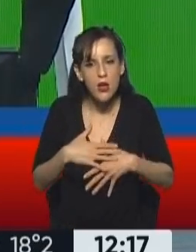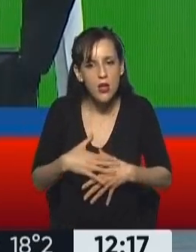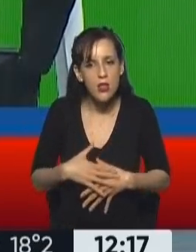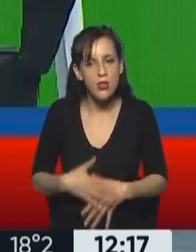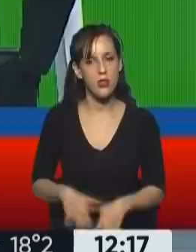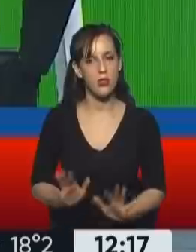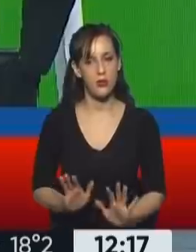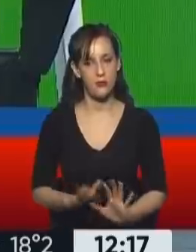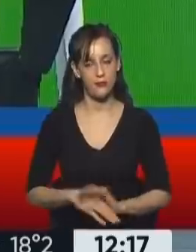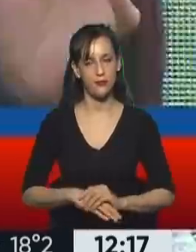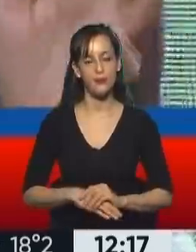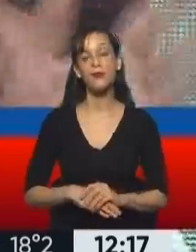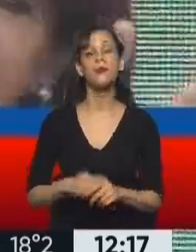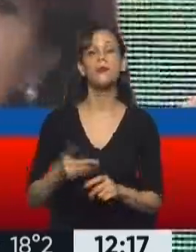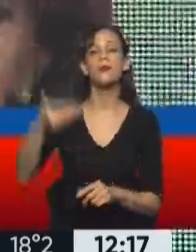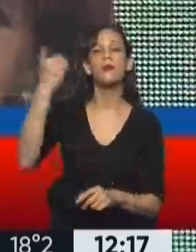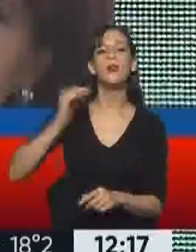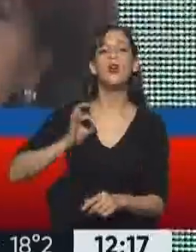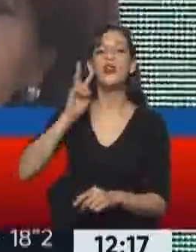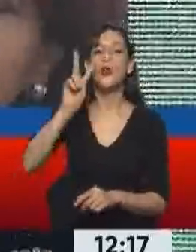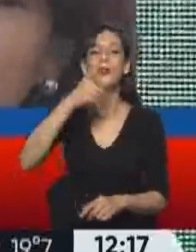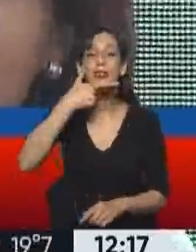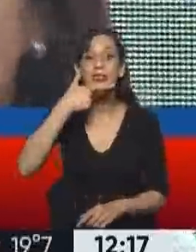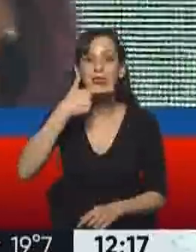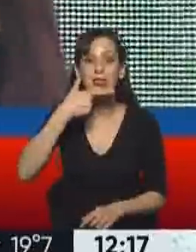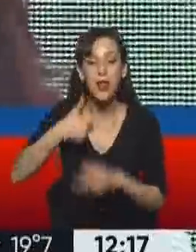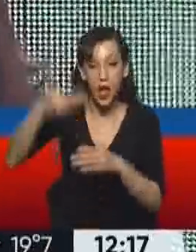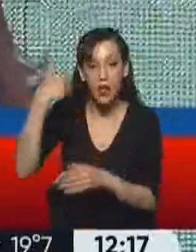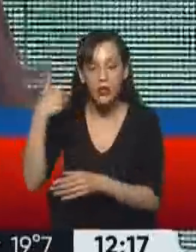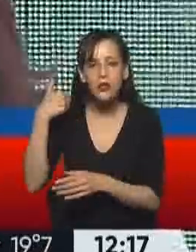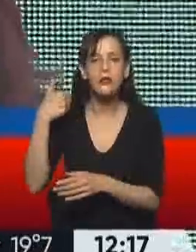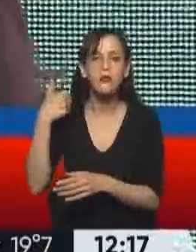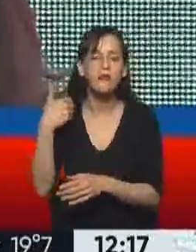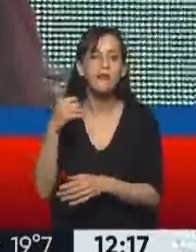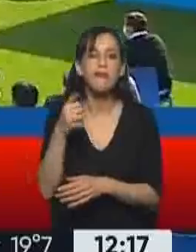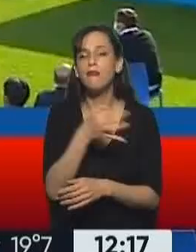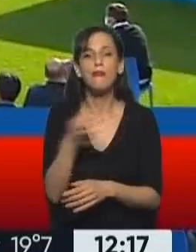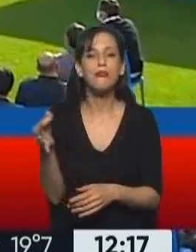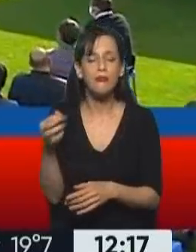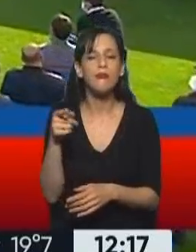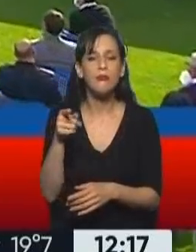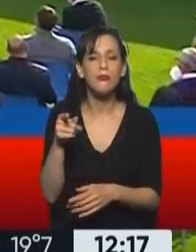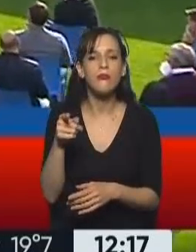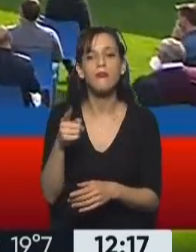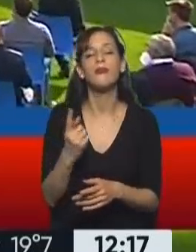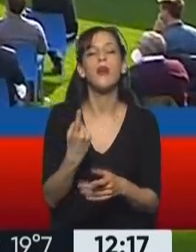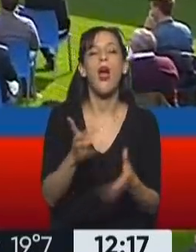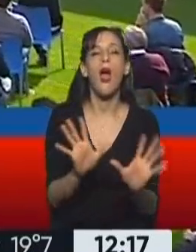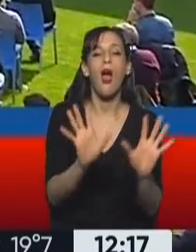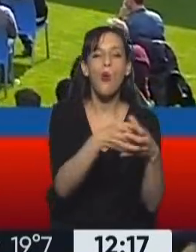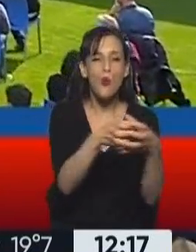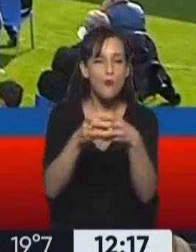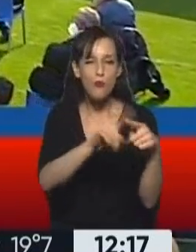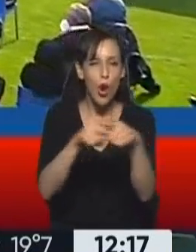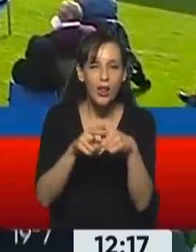Incluso ya había pasado el 2017, que había dado una muestra clara de cuánto representaba cada espacio político